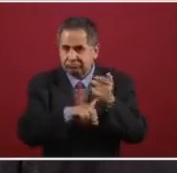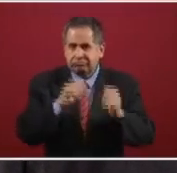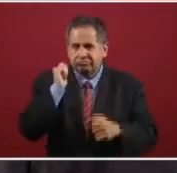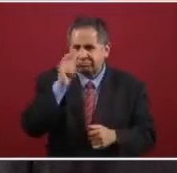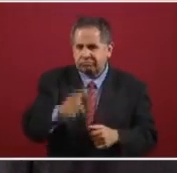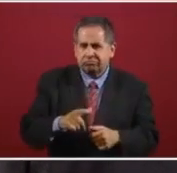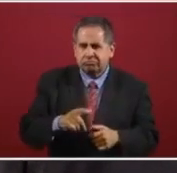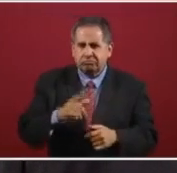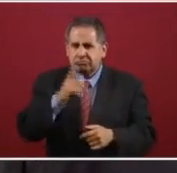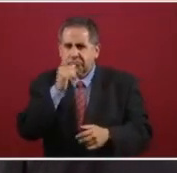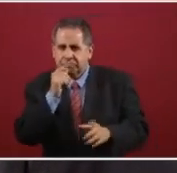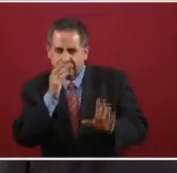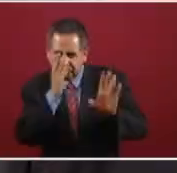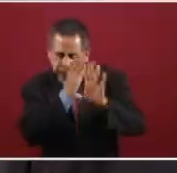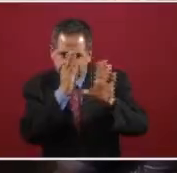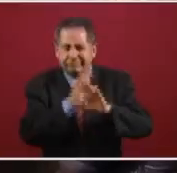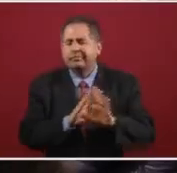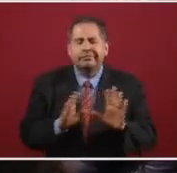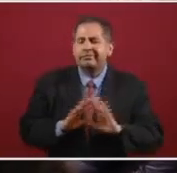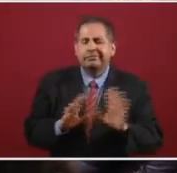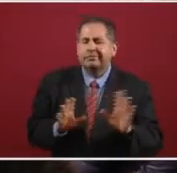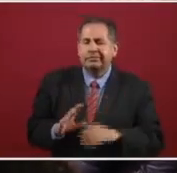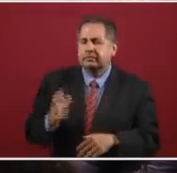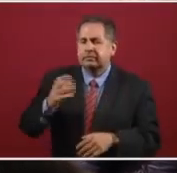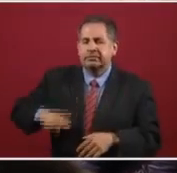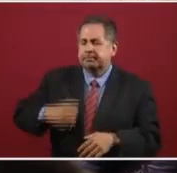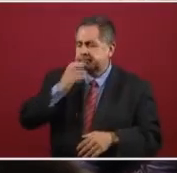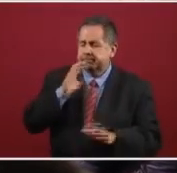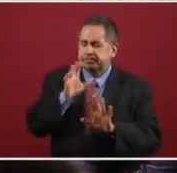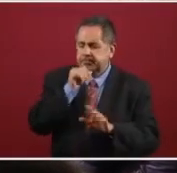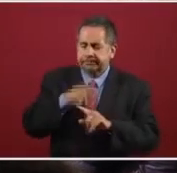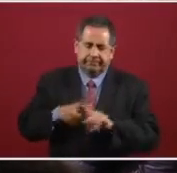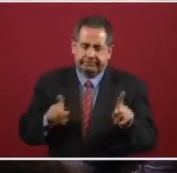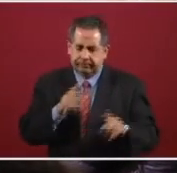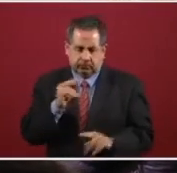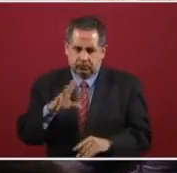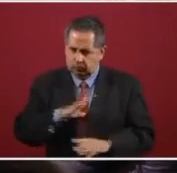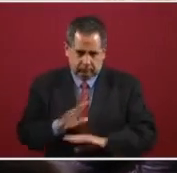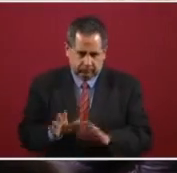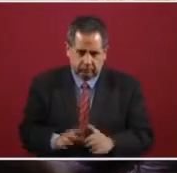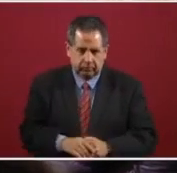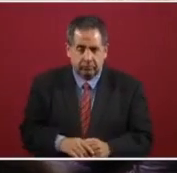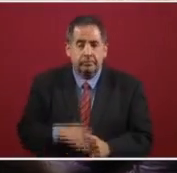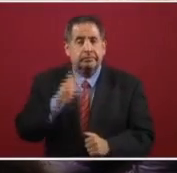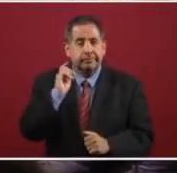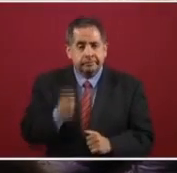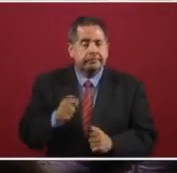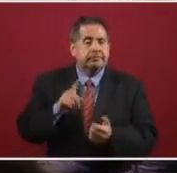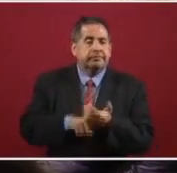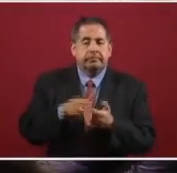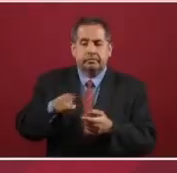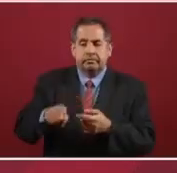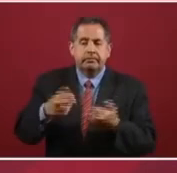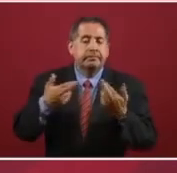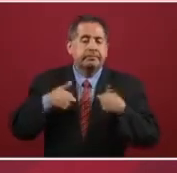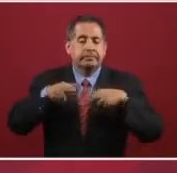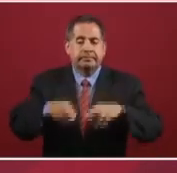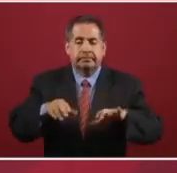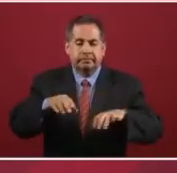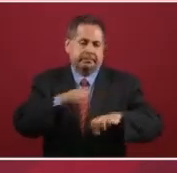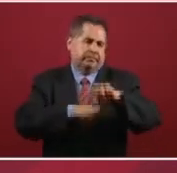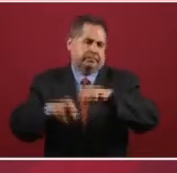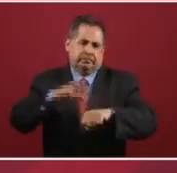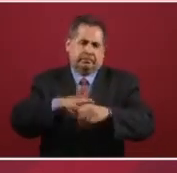o de policías del gobierno de Israel en México. Es la representación